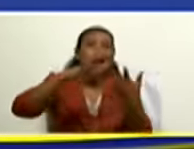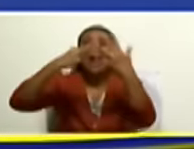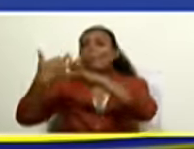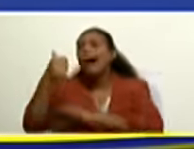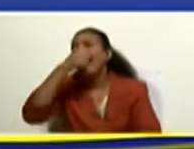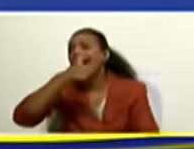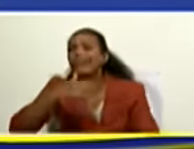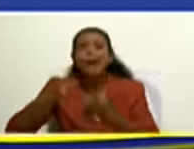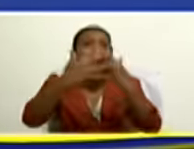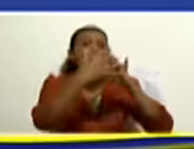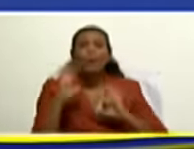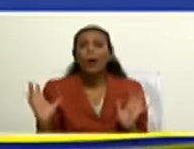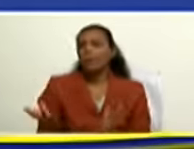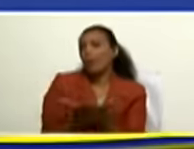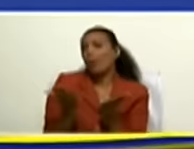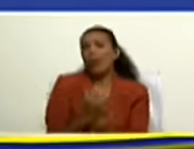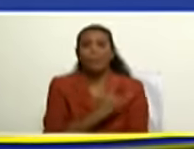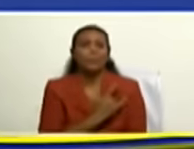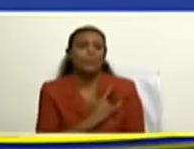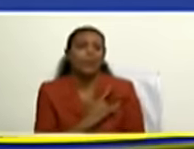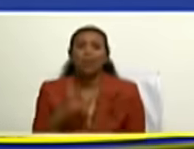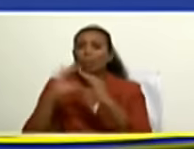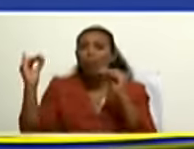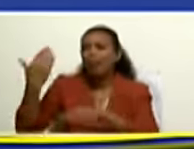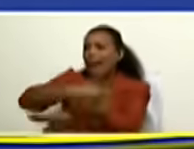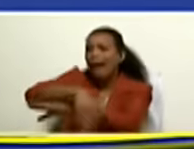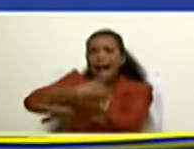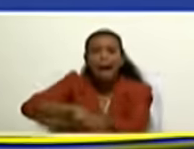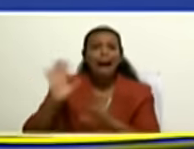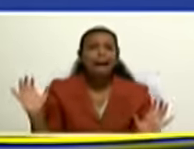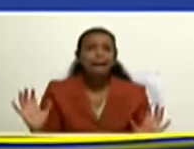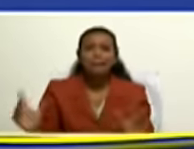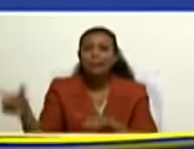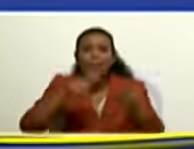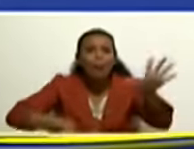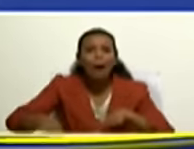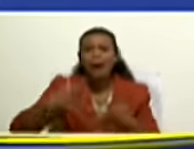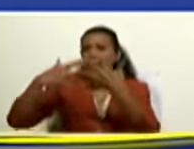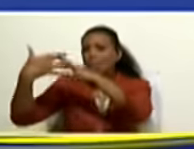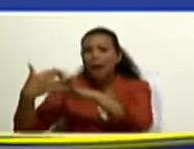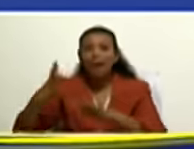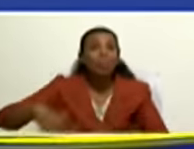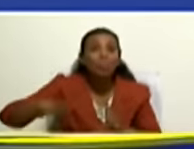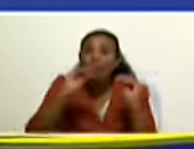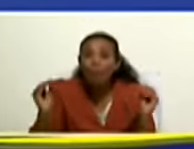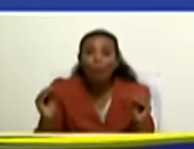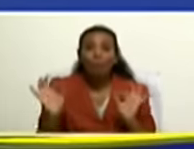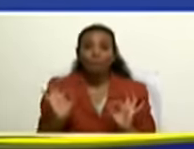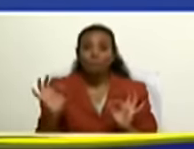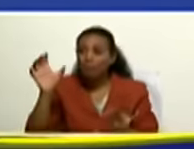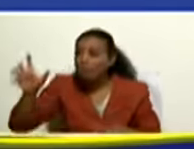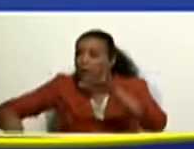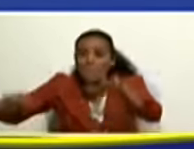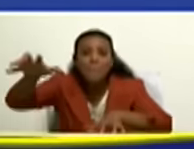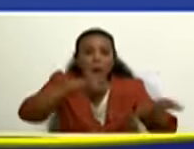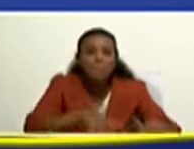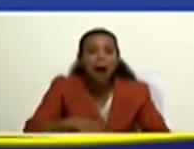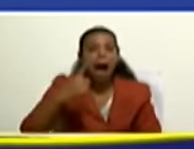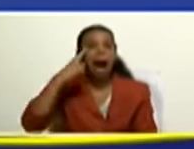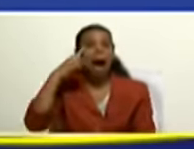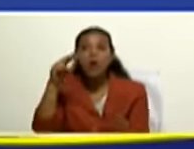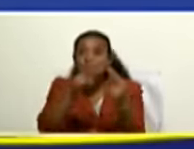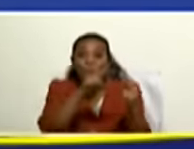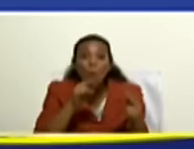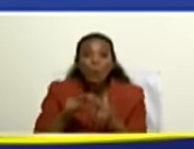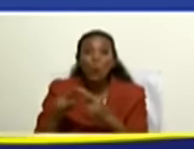escuelas, está en las academias militares, está en las calles, está en los caseríos, está en los barrios, está en las urbanizaciones. Y yo estoy seguro